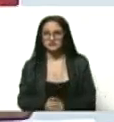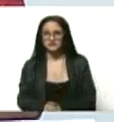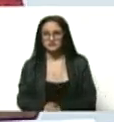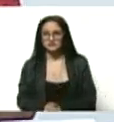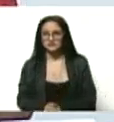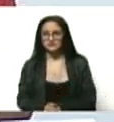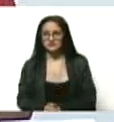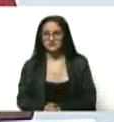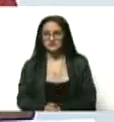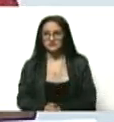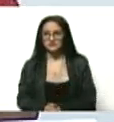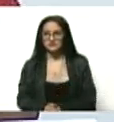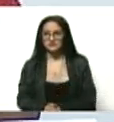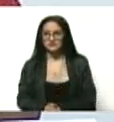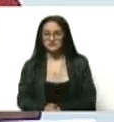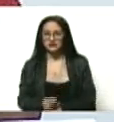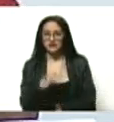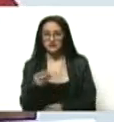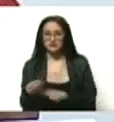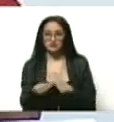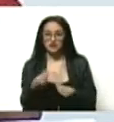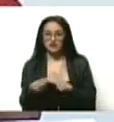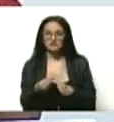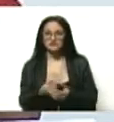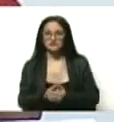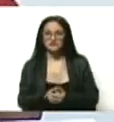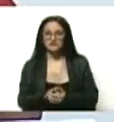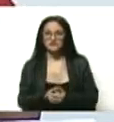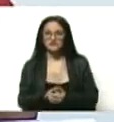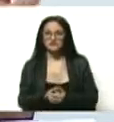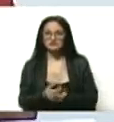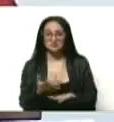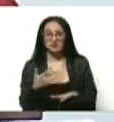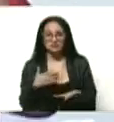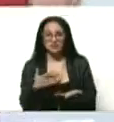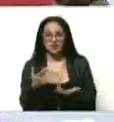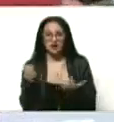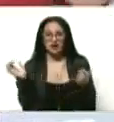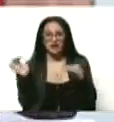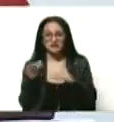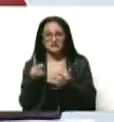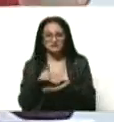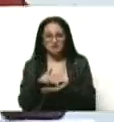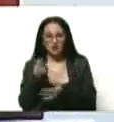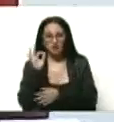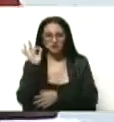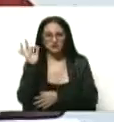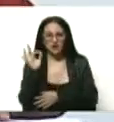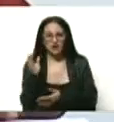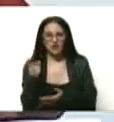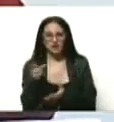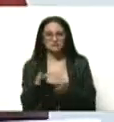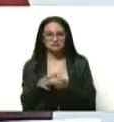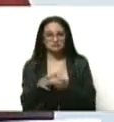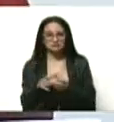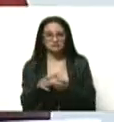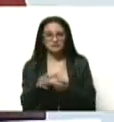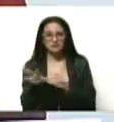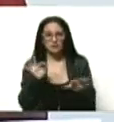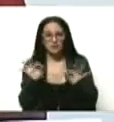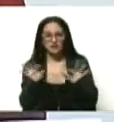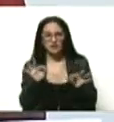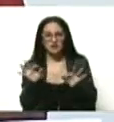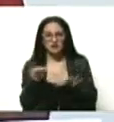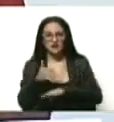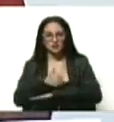Ellos hacen la simulación de hechos. No, vamos a una gran asamblea, a un consejo del partido federal y vamos a elegir